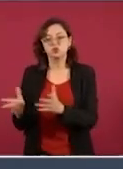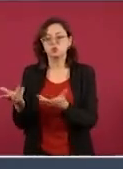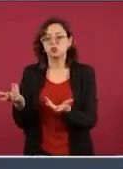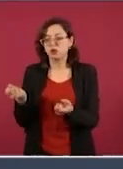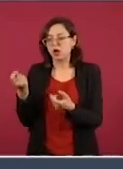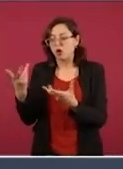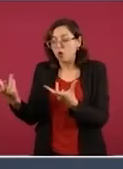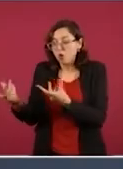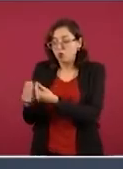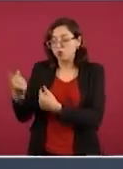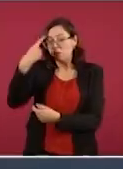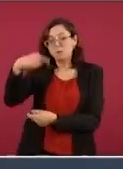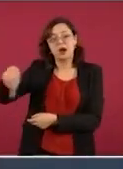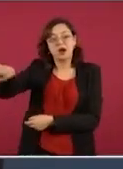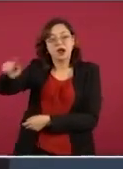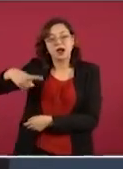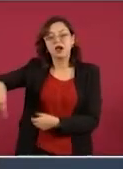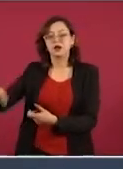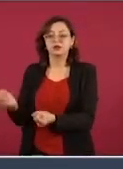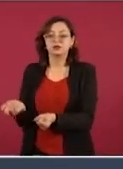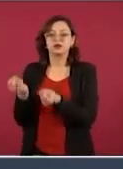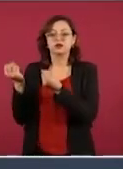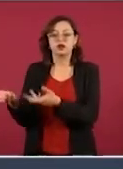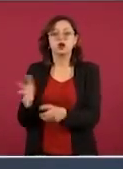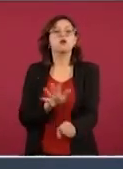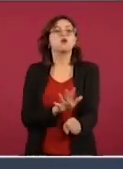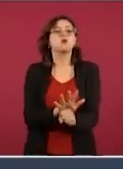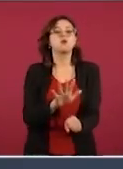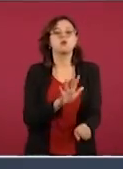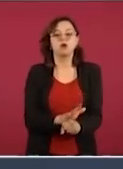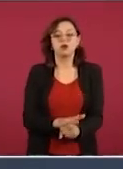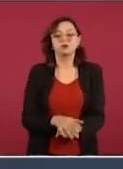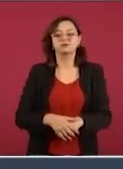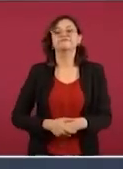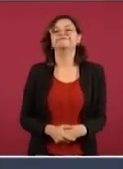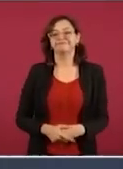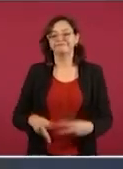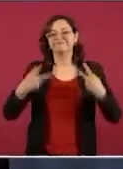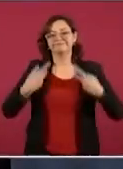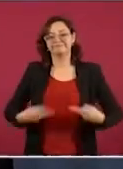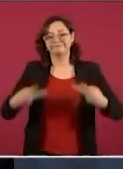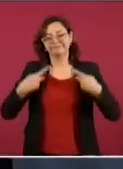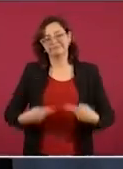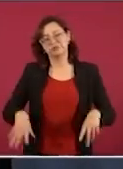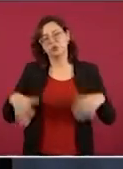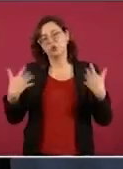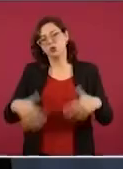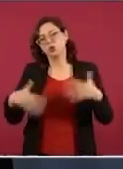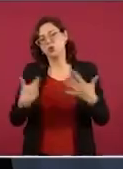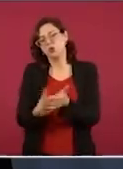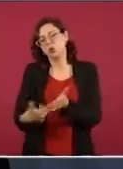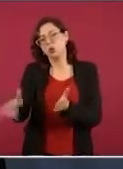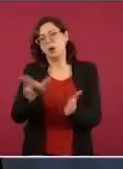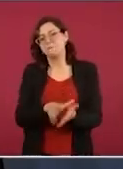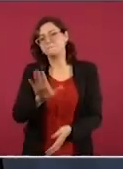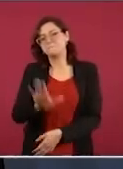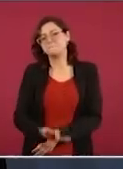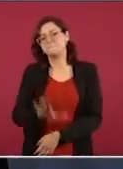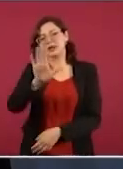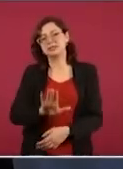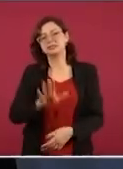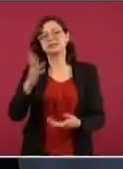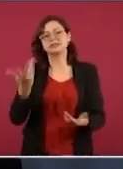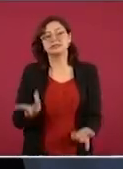sido la aportación de nuestros héroes vivientes, los migrantes